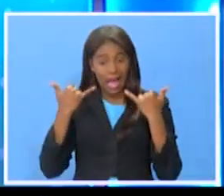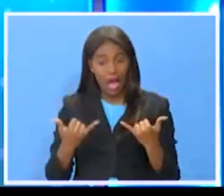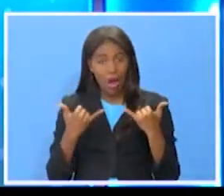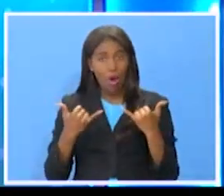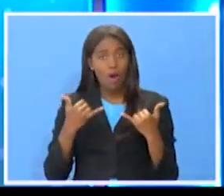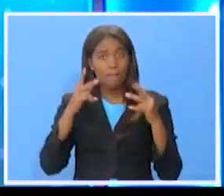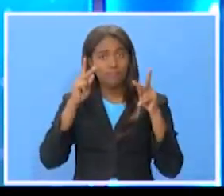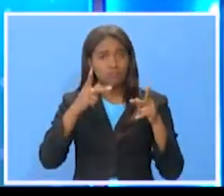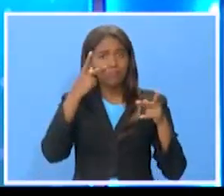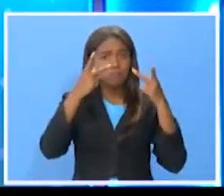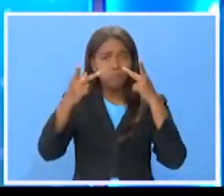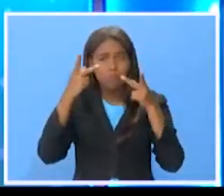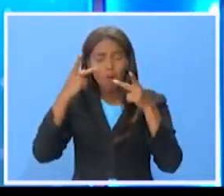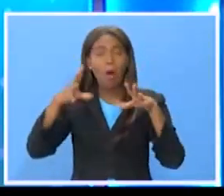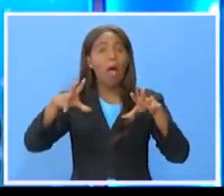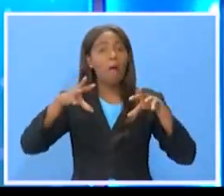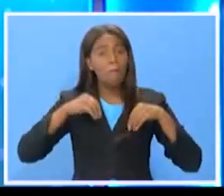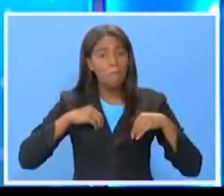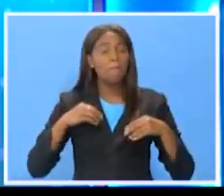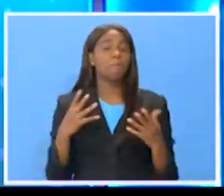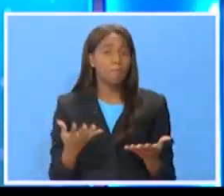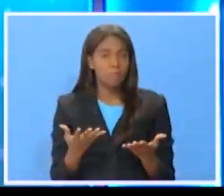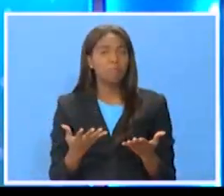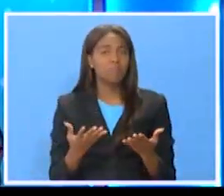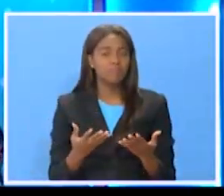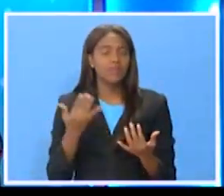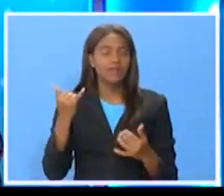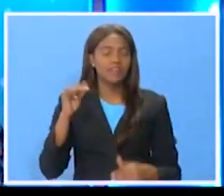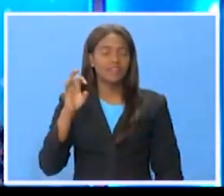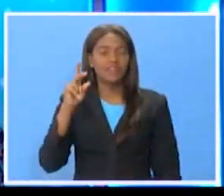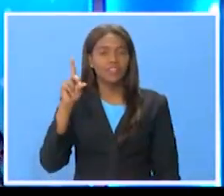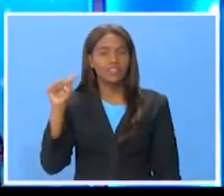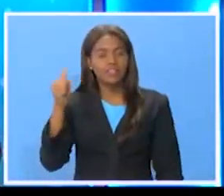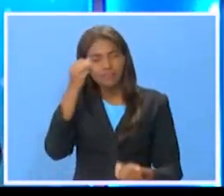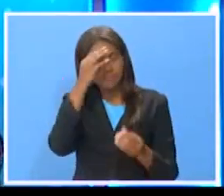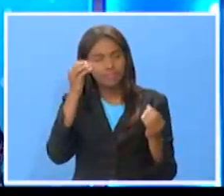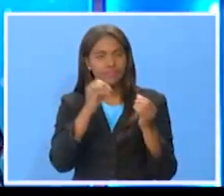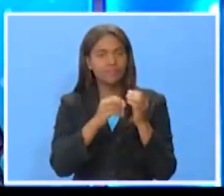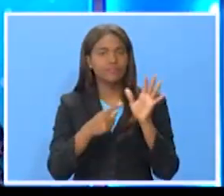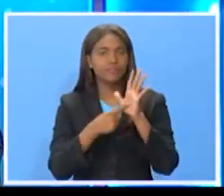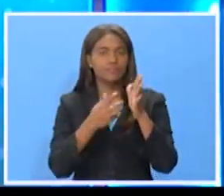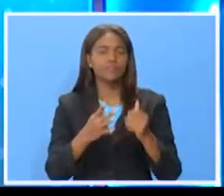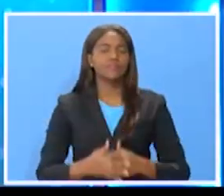excelente acogida de parte de la comunidad educativa. Brenda Félix nos presenta los detalles.